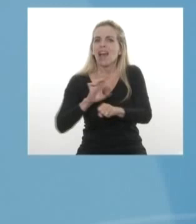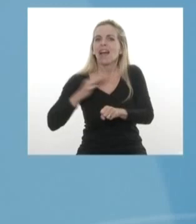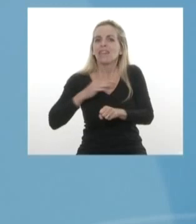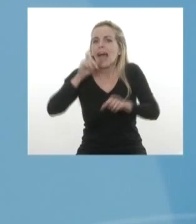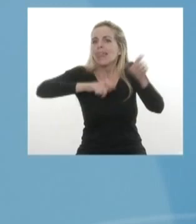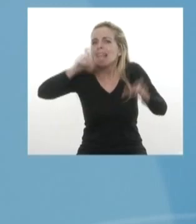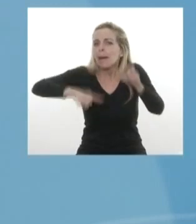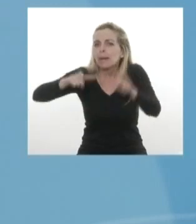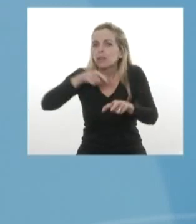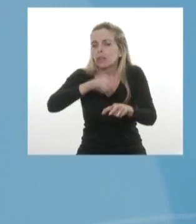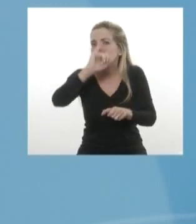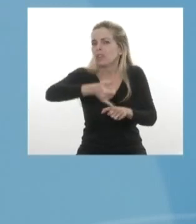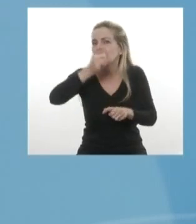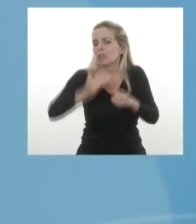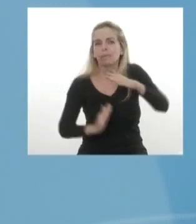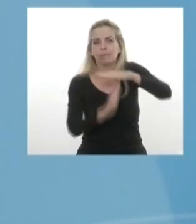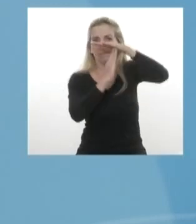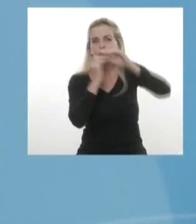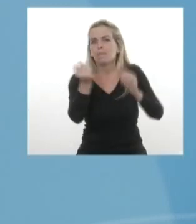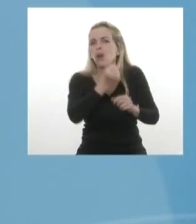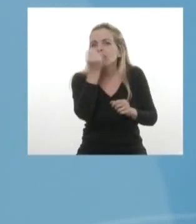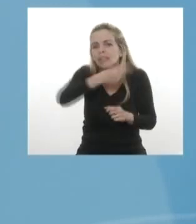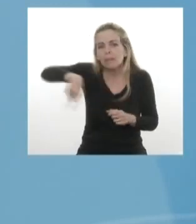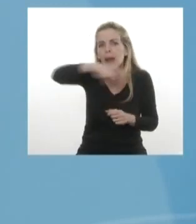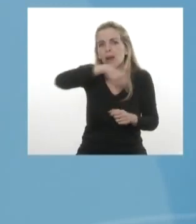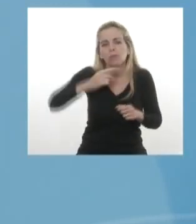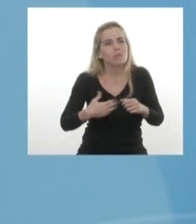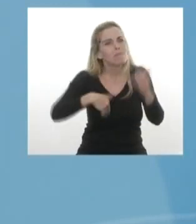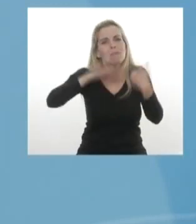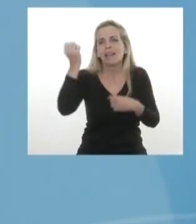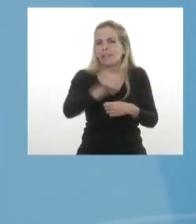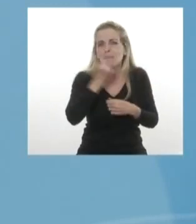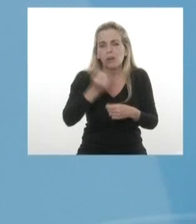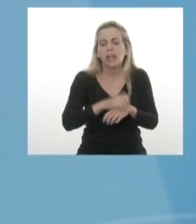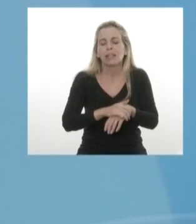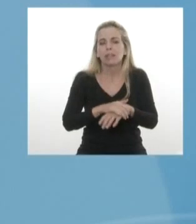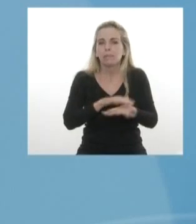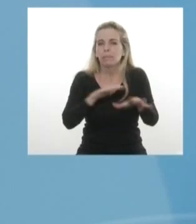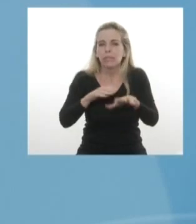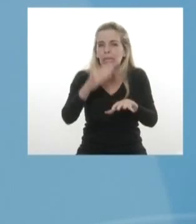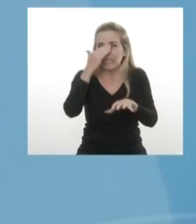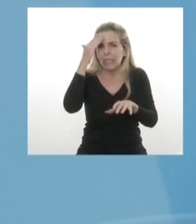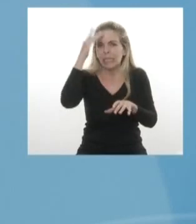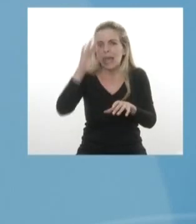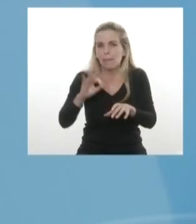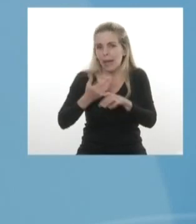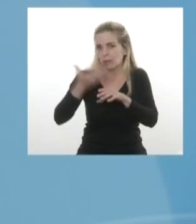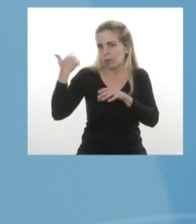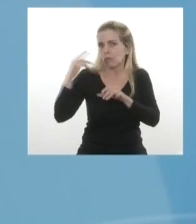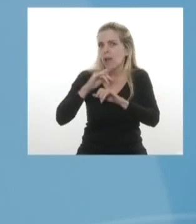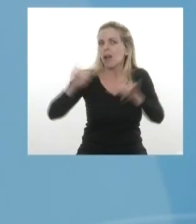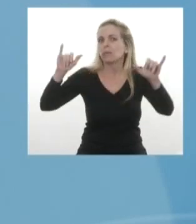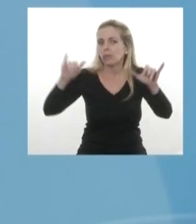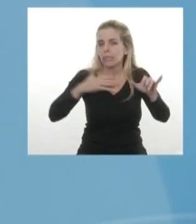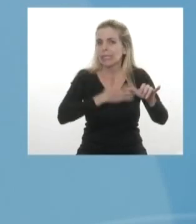prioridad irrenunciable para nosotros. A mediados de marzo, anuncié que lamentablemente iba a